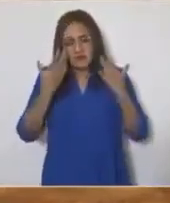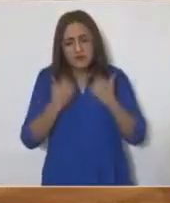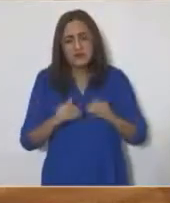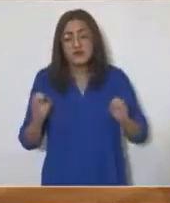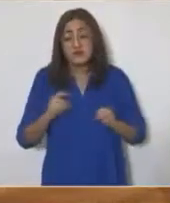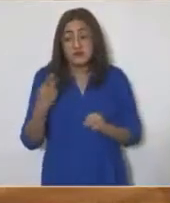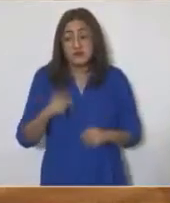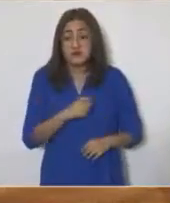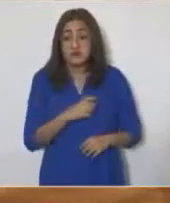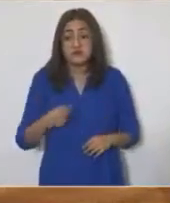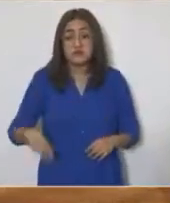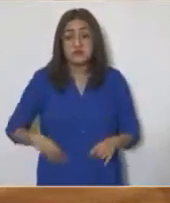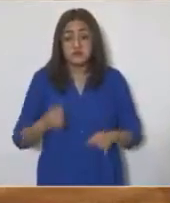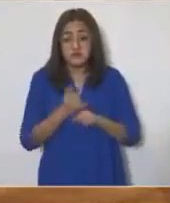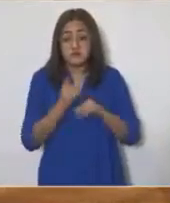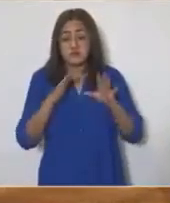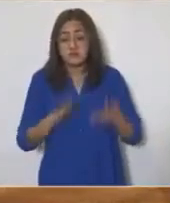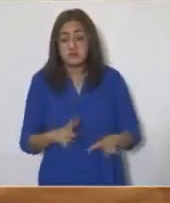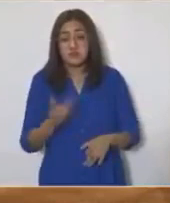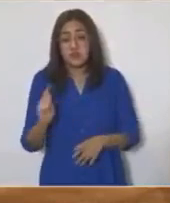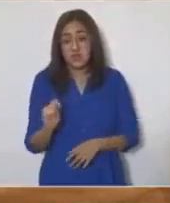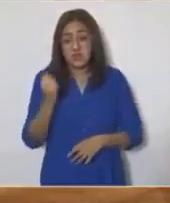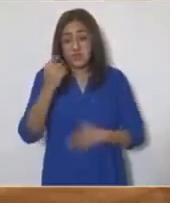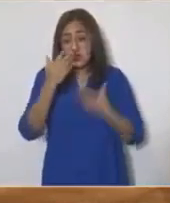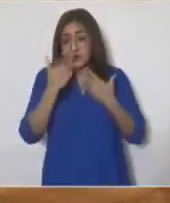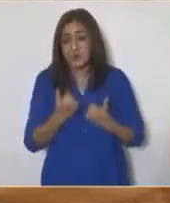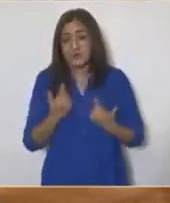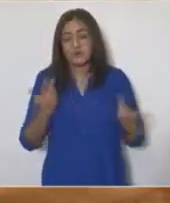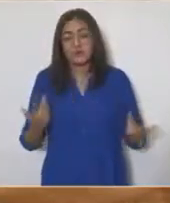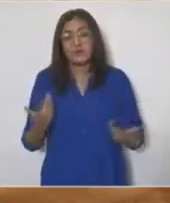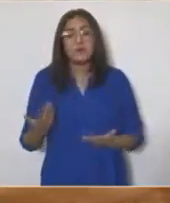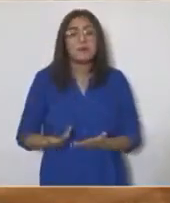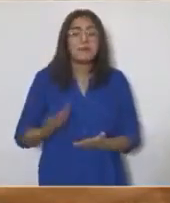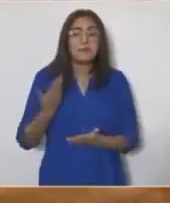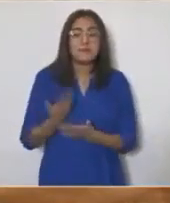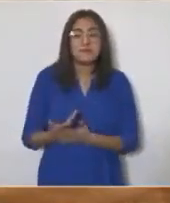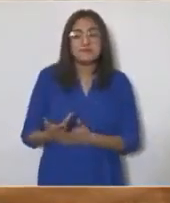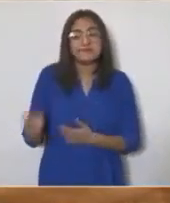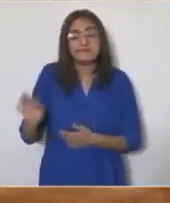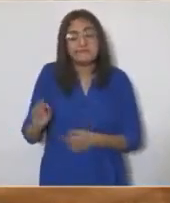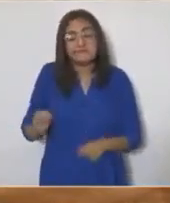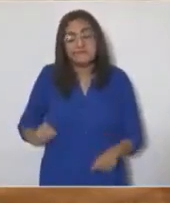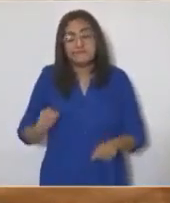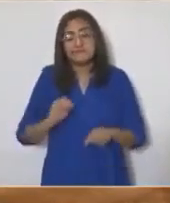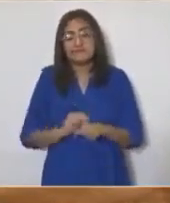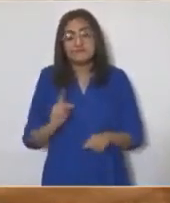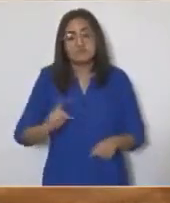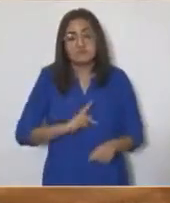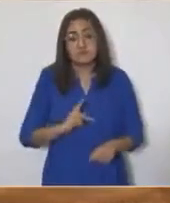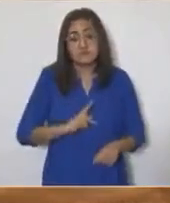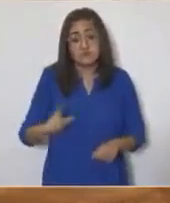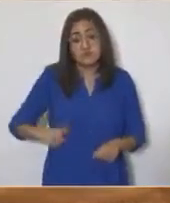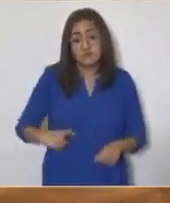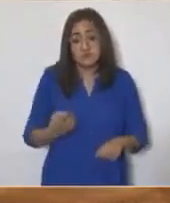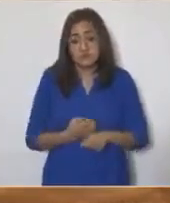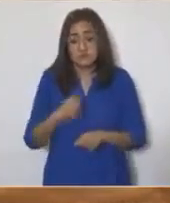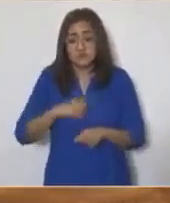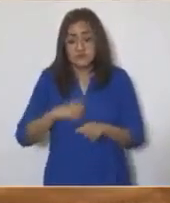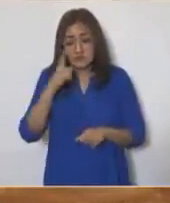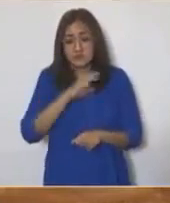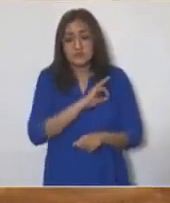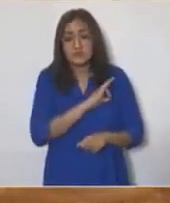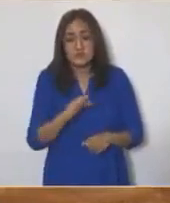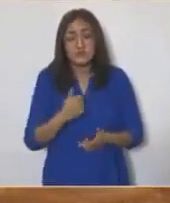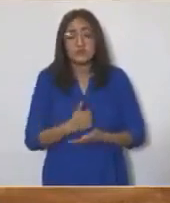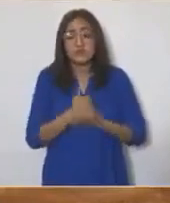había de parte del ayuntamiento información técnica se la tuvo que construir el gobierno del Estado para que